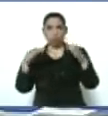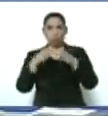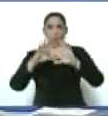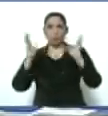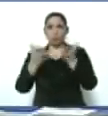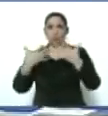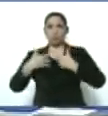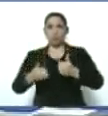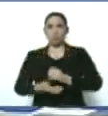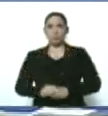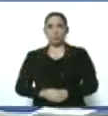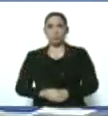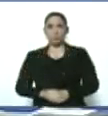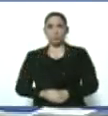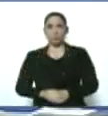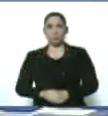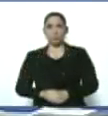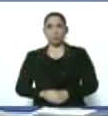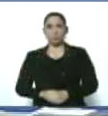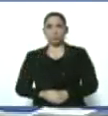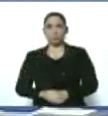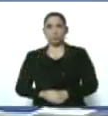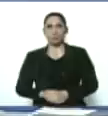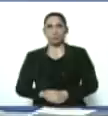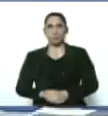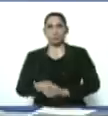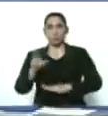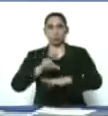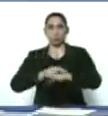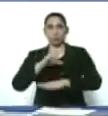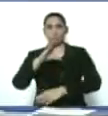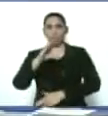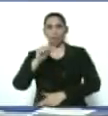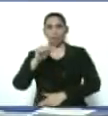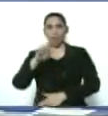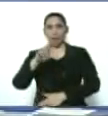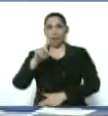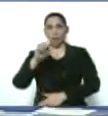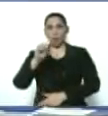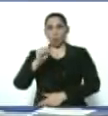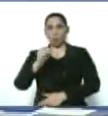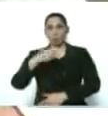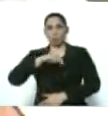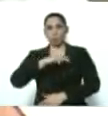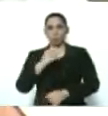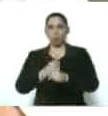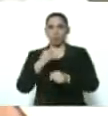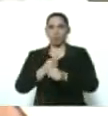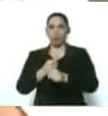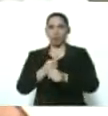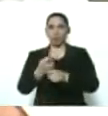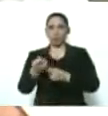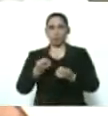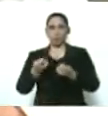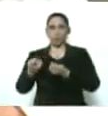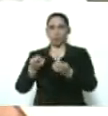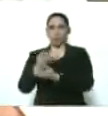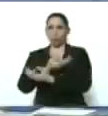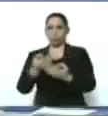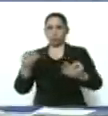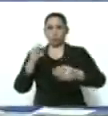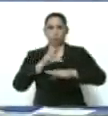de la Salud. Doctor Carlos Alvarado, estamos trabajando en coordinación perfecta.